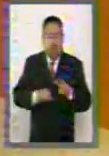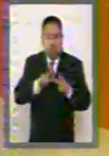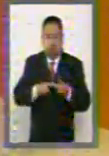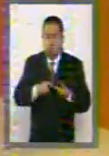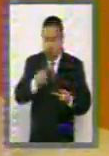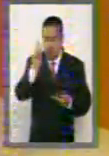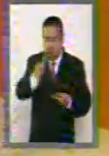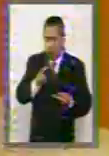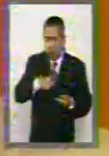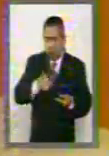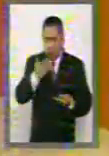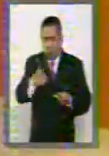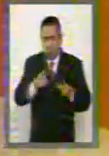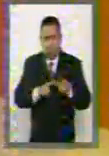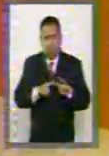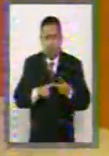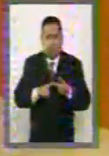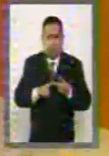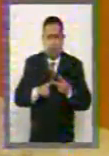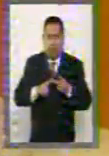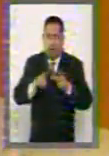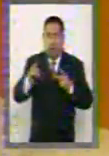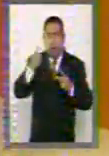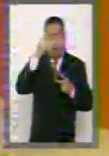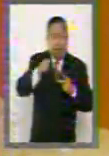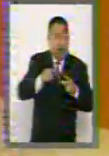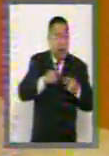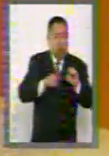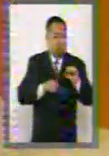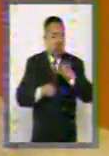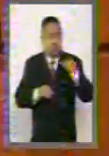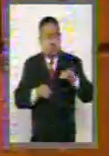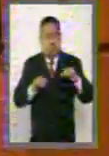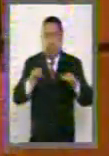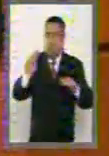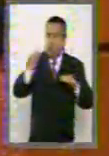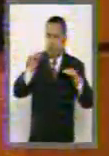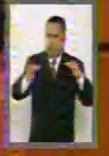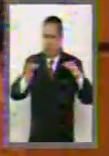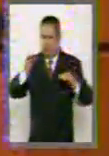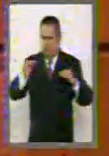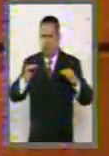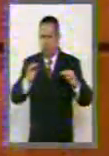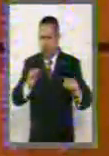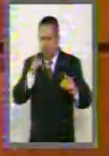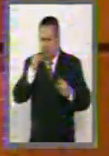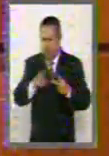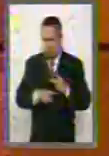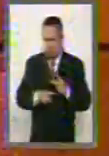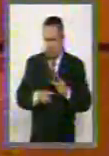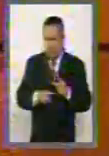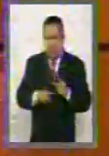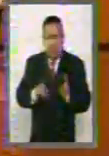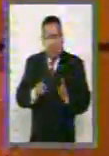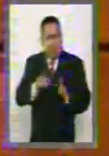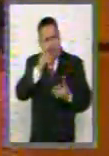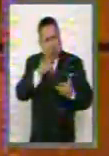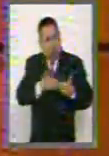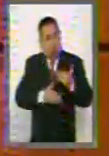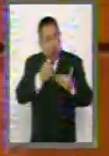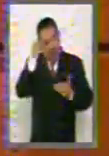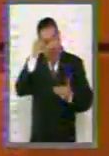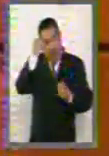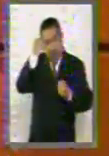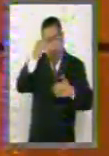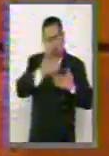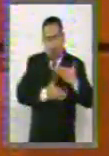planteamos el equilibrio entre el Poder Judicial y la Academia, el equilibrio entre posiciones progresistas